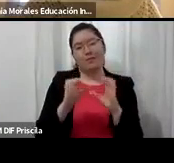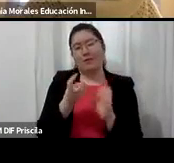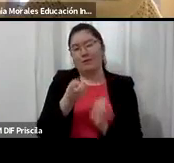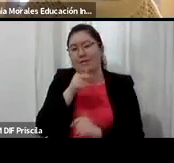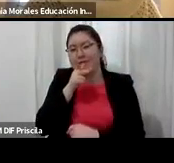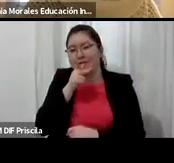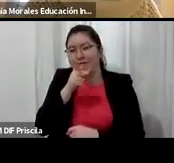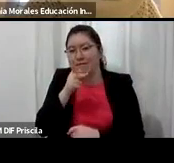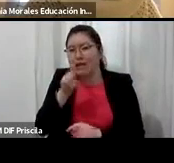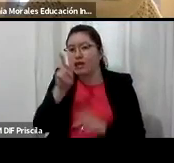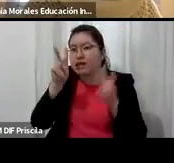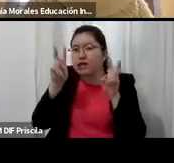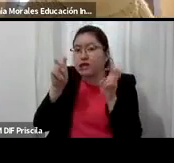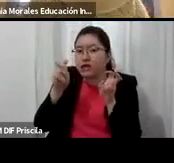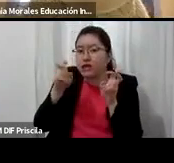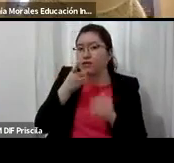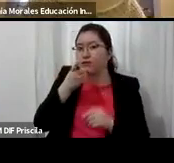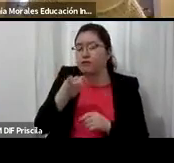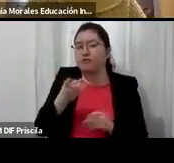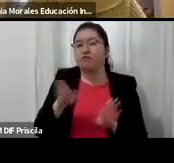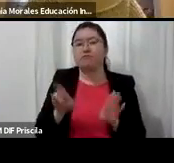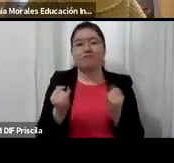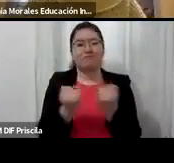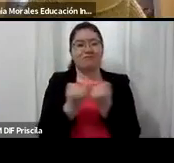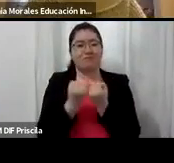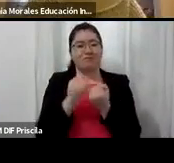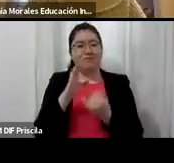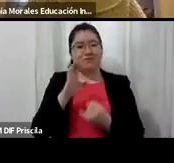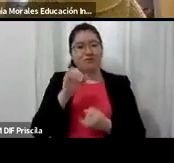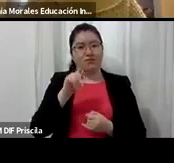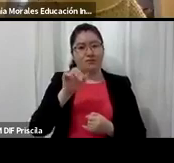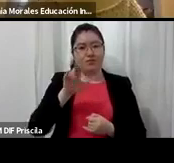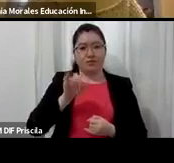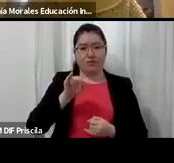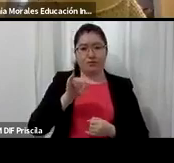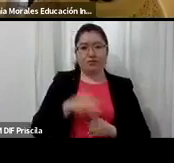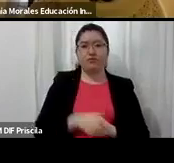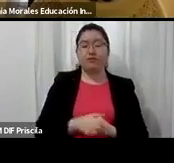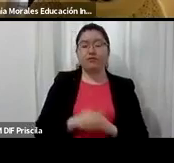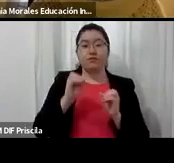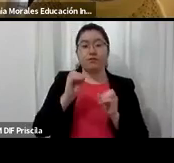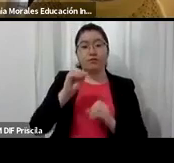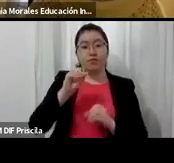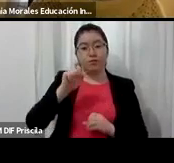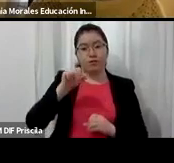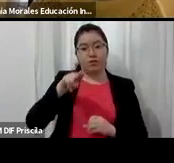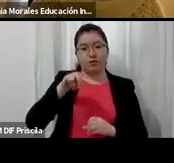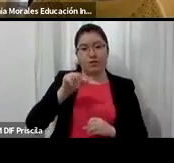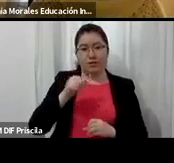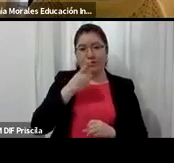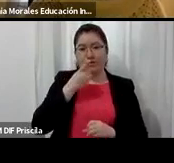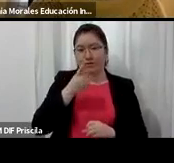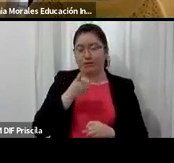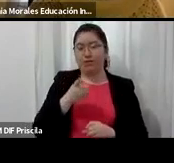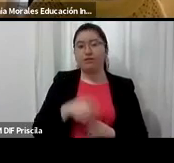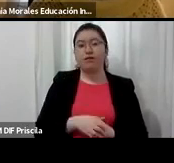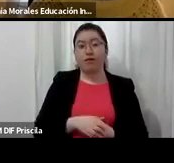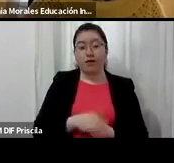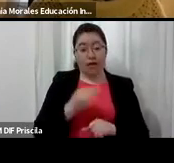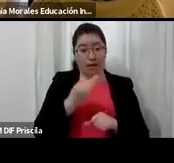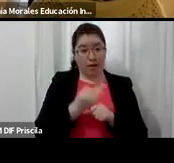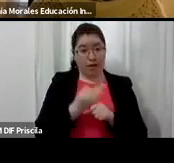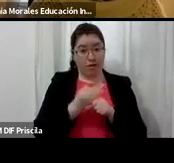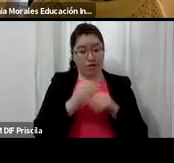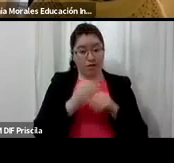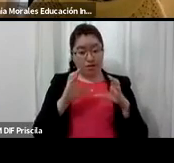poder decir un poco como decía Citlali, ¿no? O sea, de alguna manera, o Tania también lo decía, o sea, estamos en una comunidad